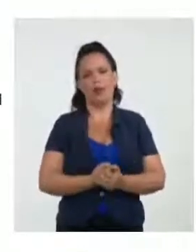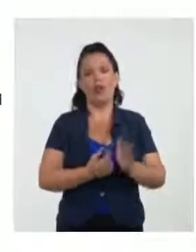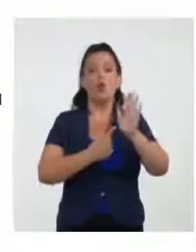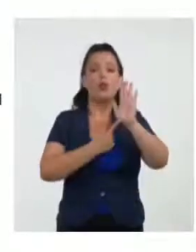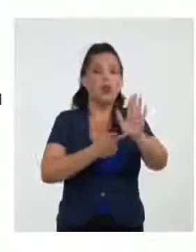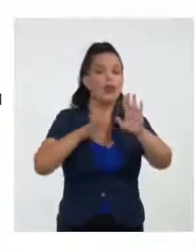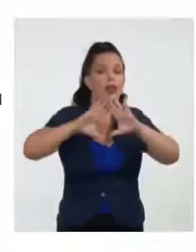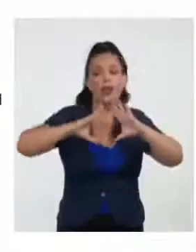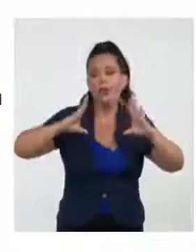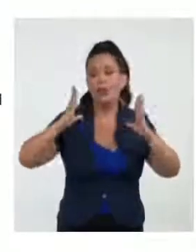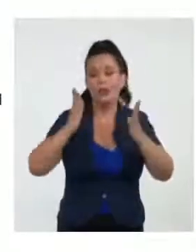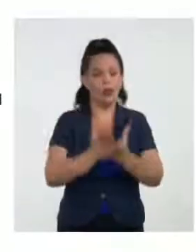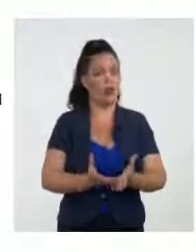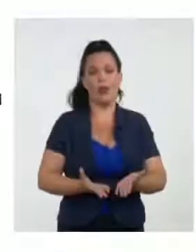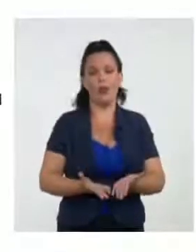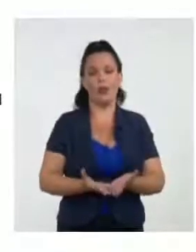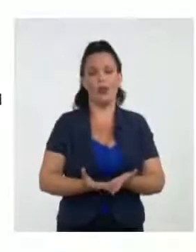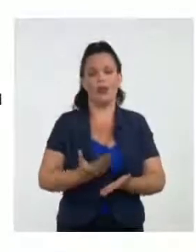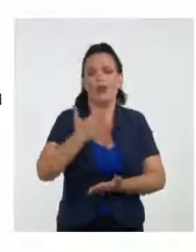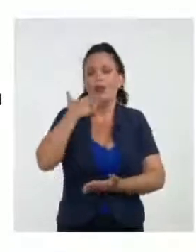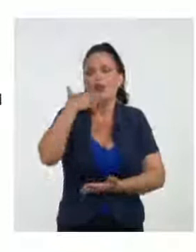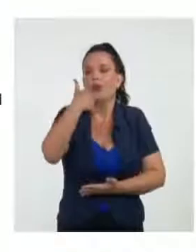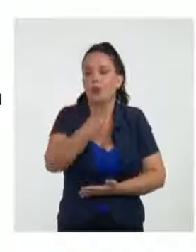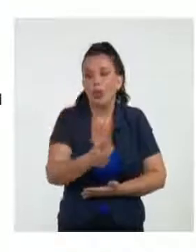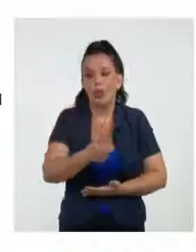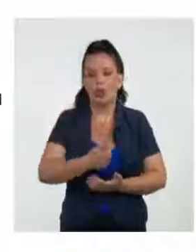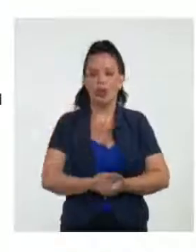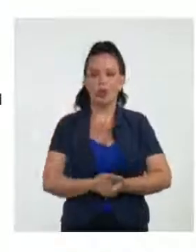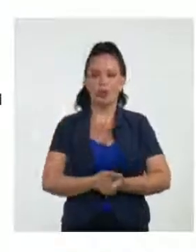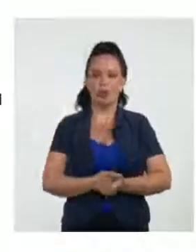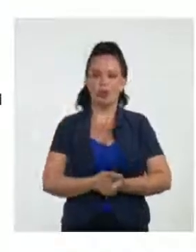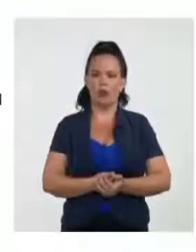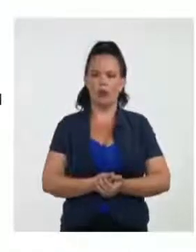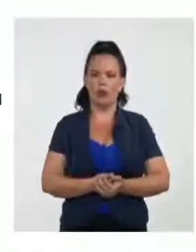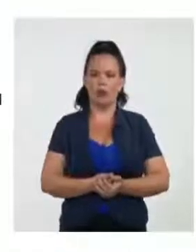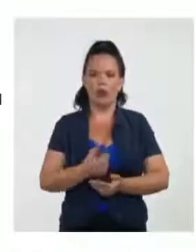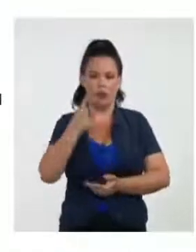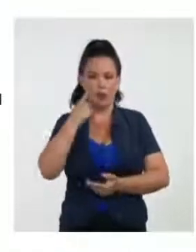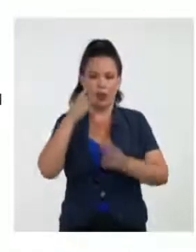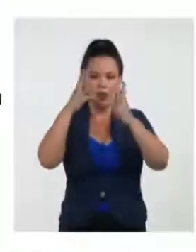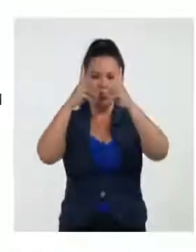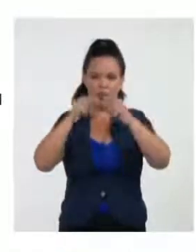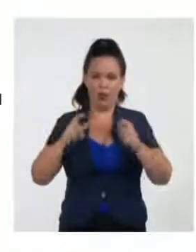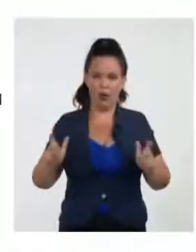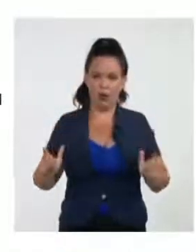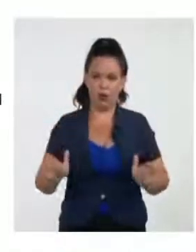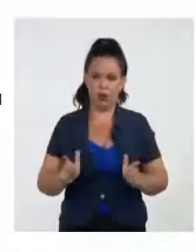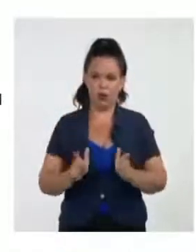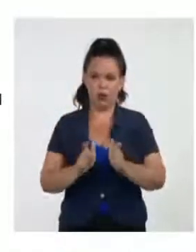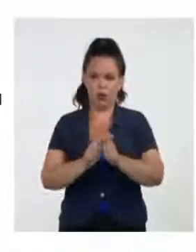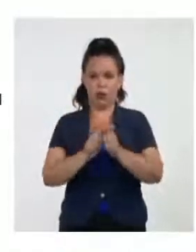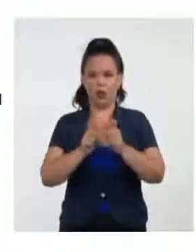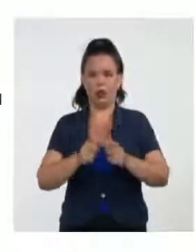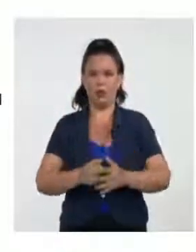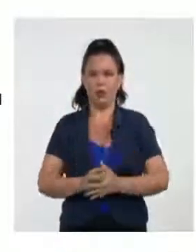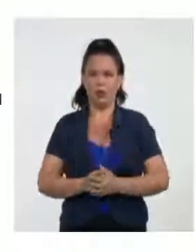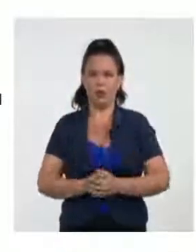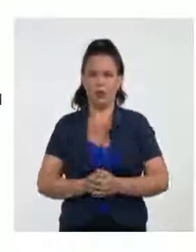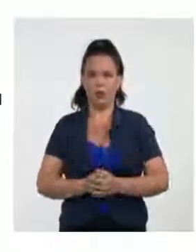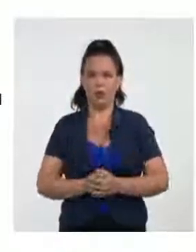es decir, todos están unos encima del otro, y además de eso hay un decrecimiento en el número de casos confirmados. Y